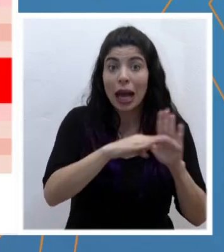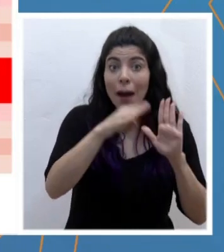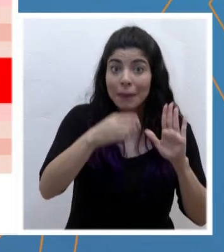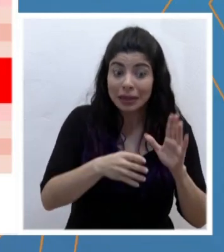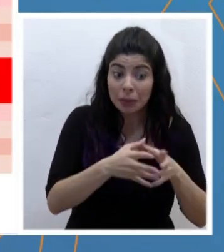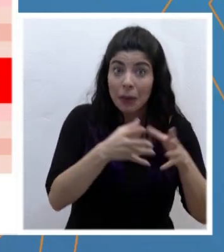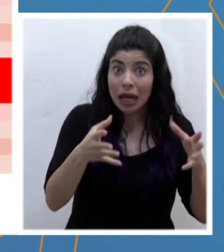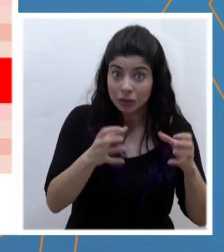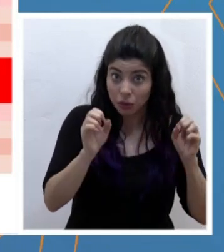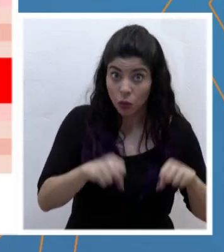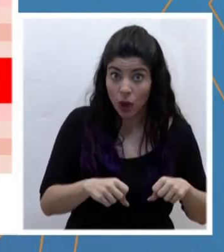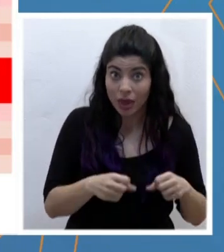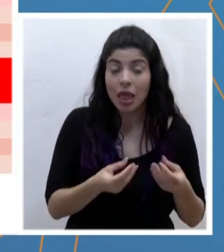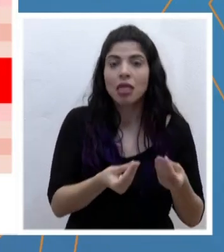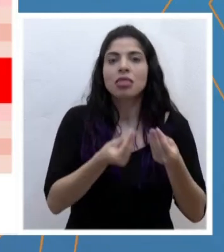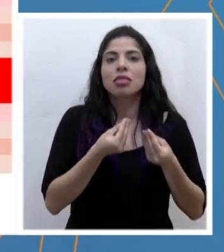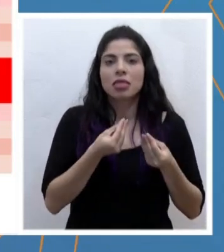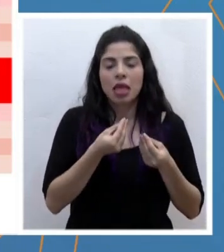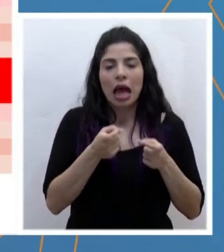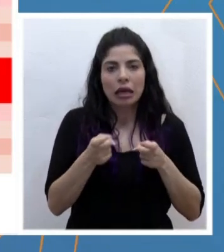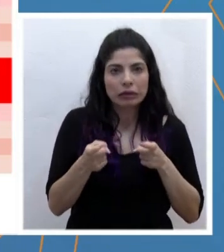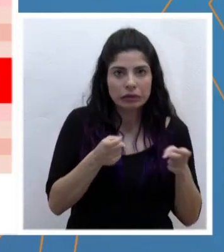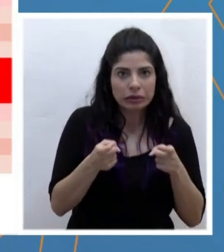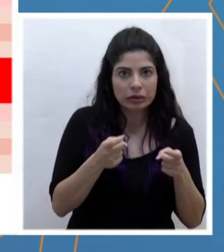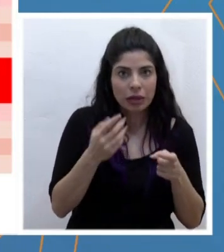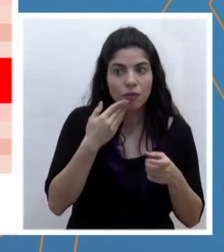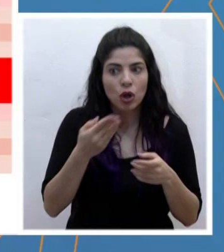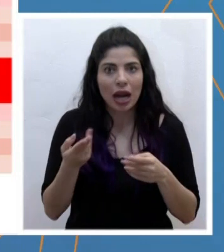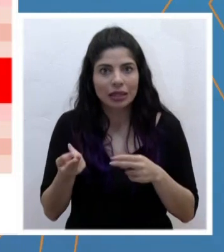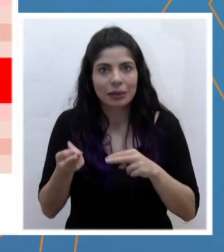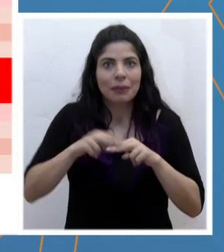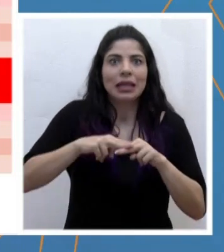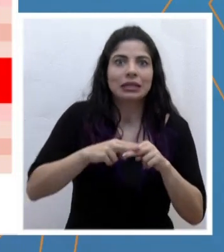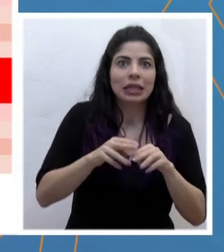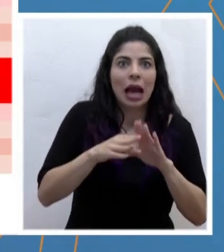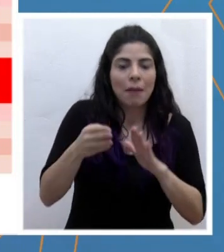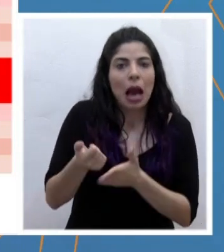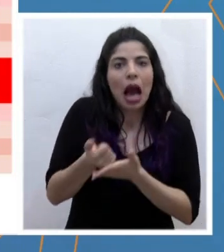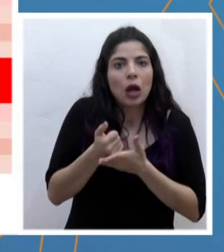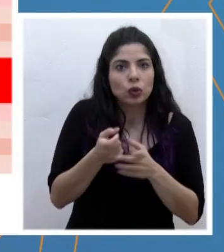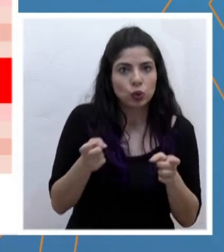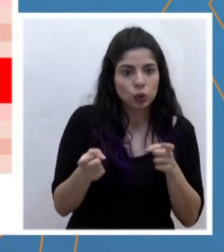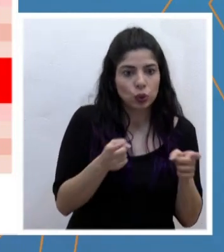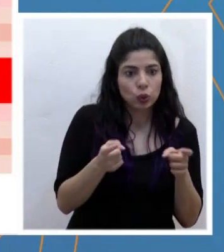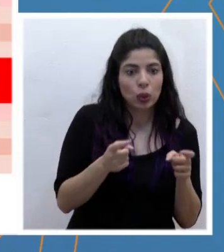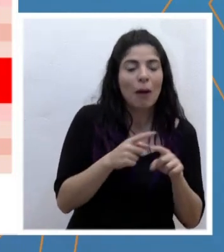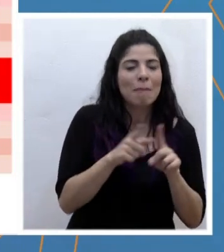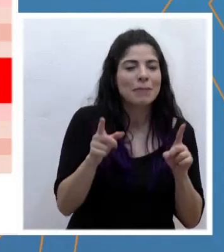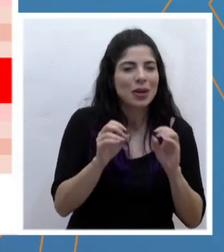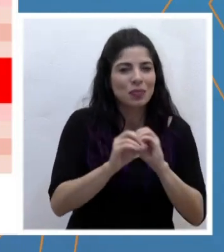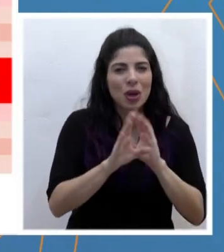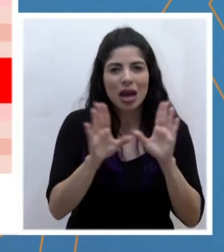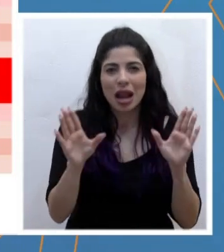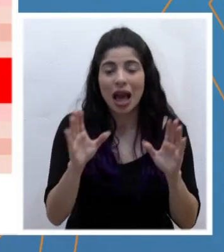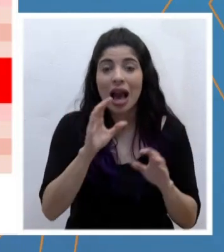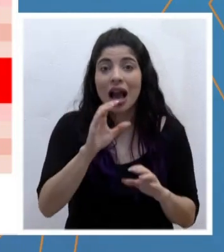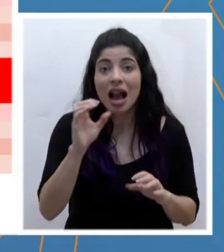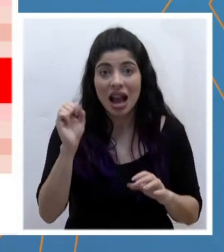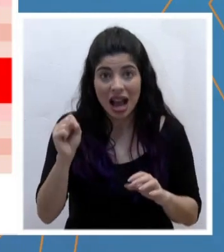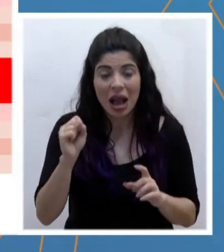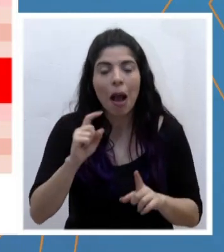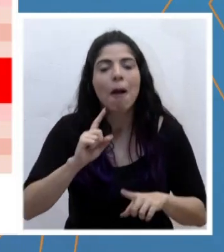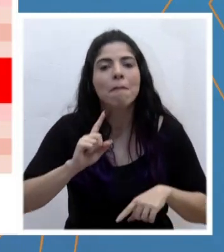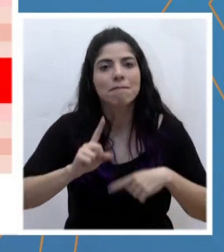camas, se presenta un nivel de tolerancia con el reforzamiento. Sin embargo, podemos evidenciar que la caja aumentaría